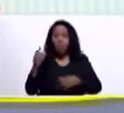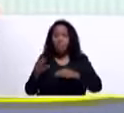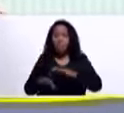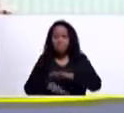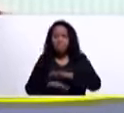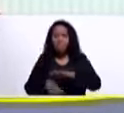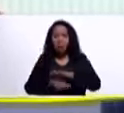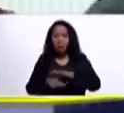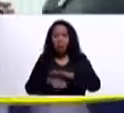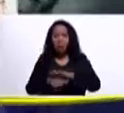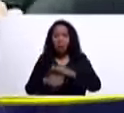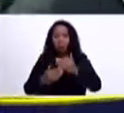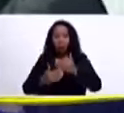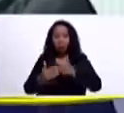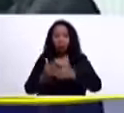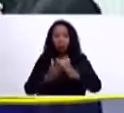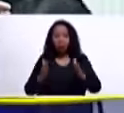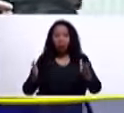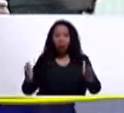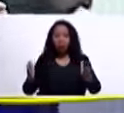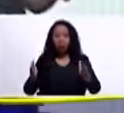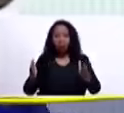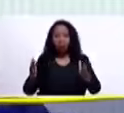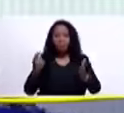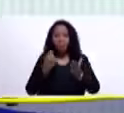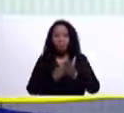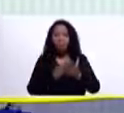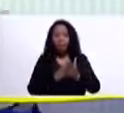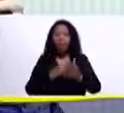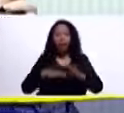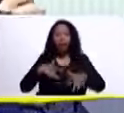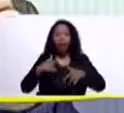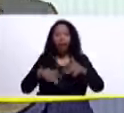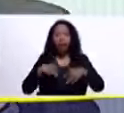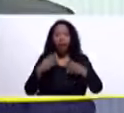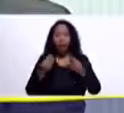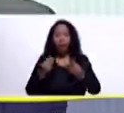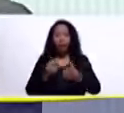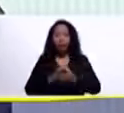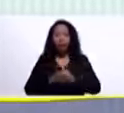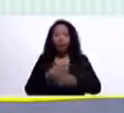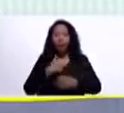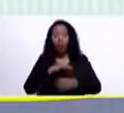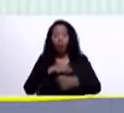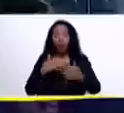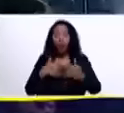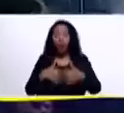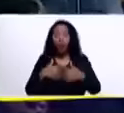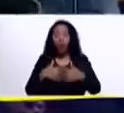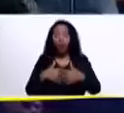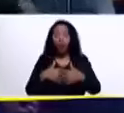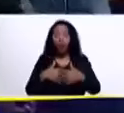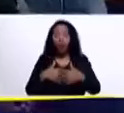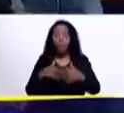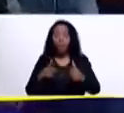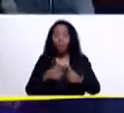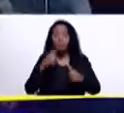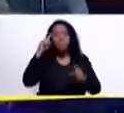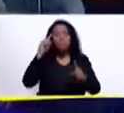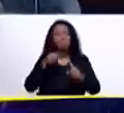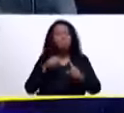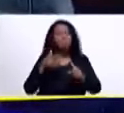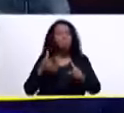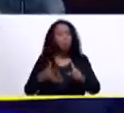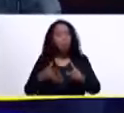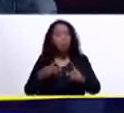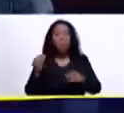ampliando lo que es la base tributaria y con una mayor actividad económica. Nosotros de Conindustria, uno de nuestros principales objetivos es tratar de